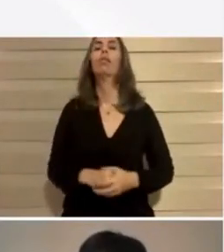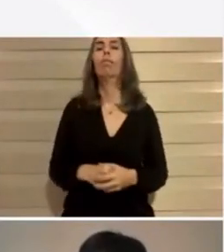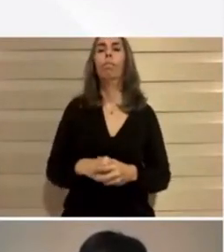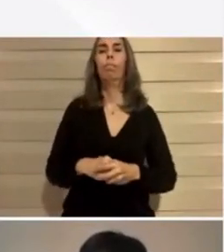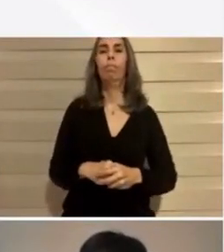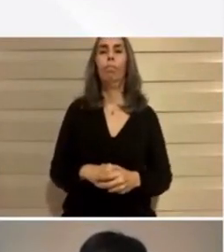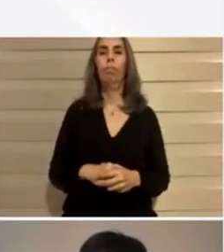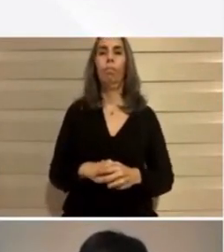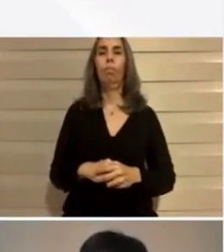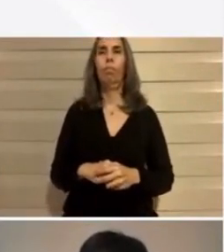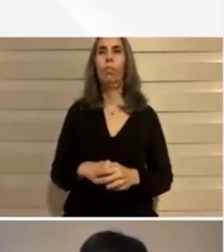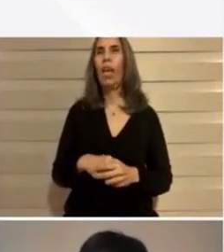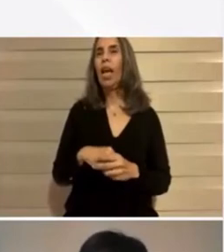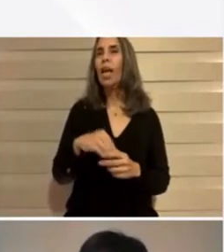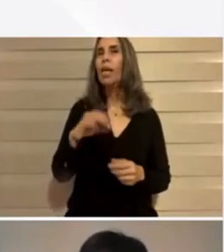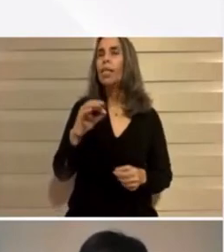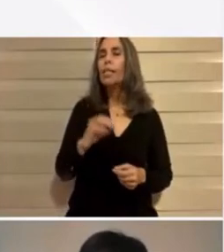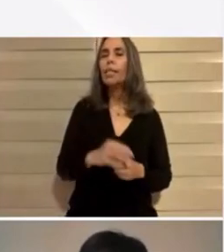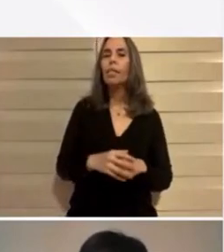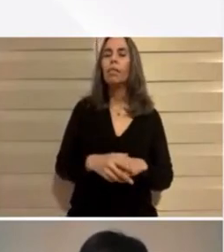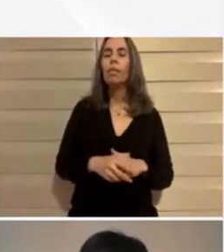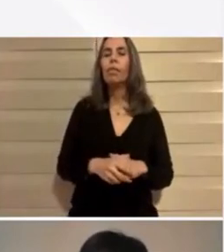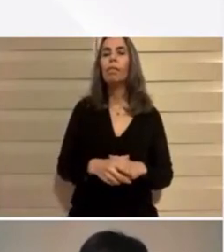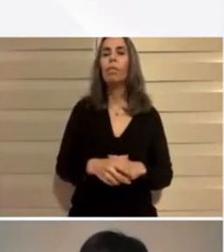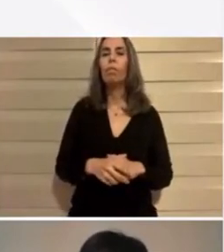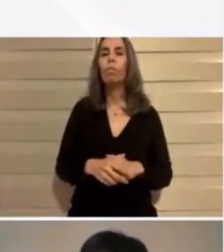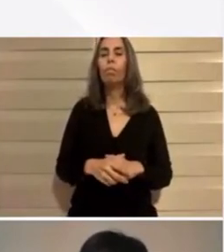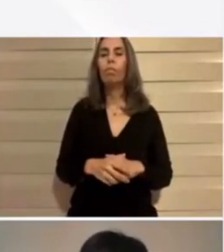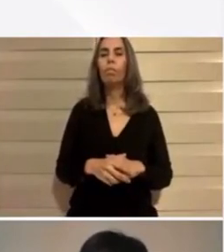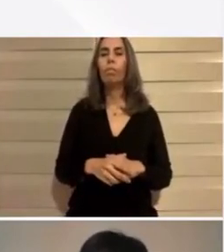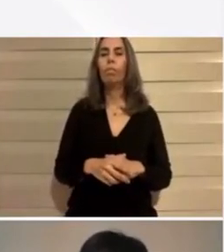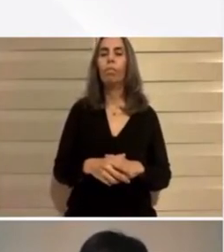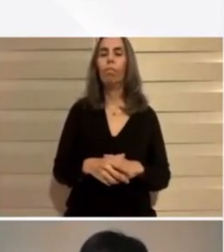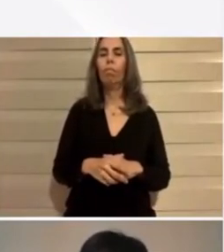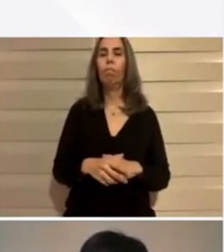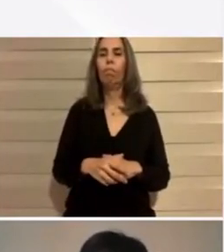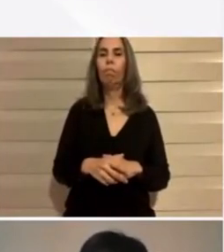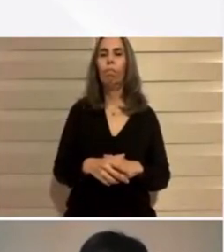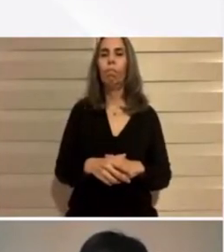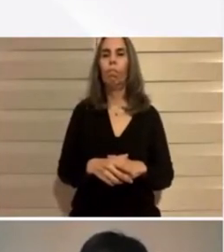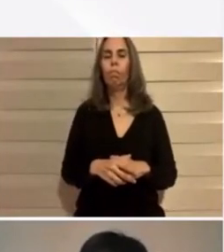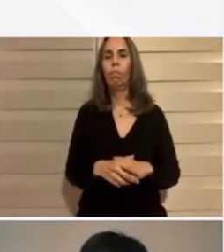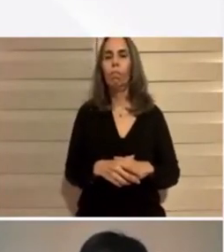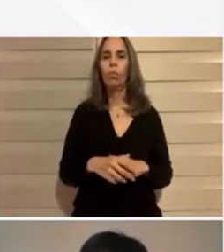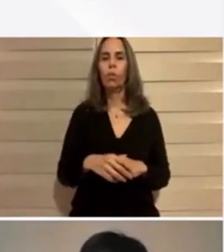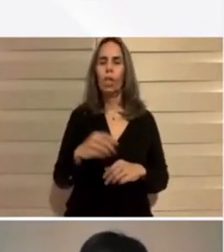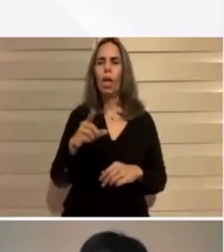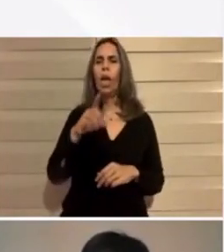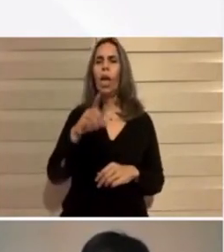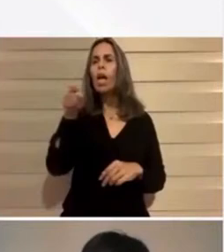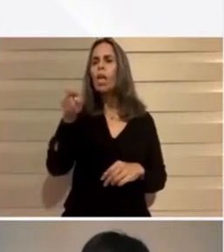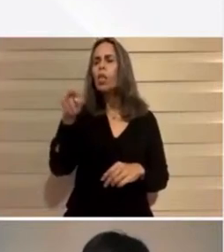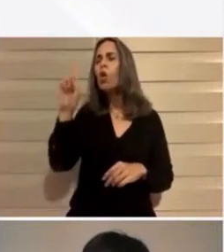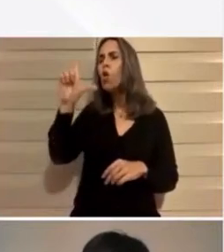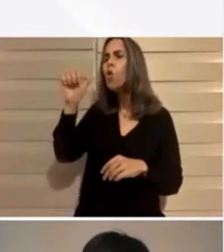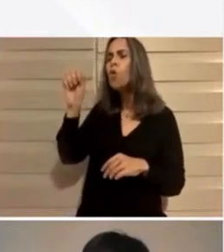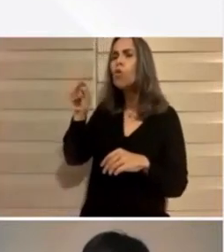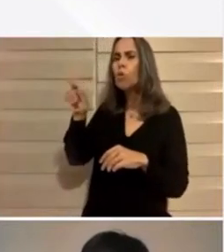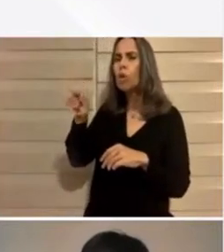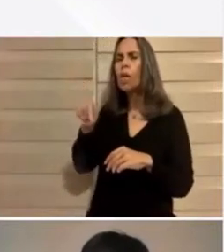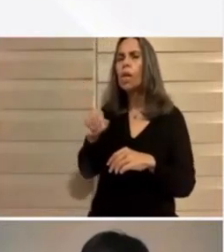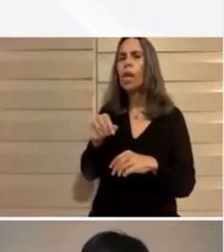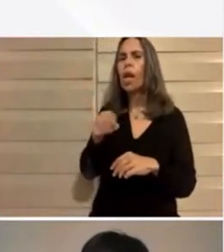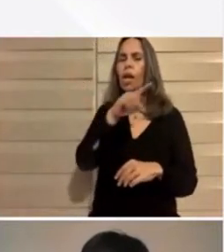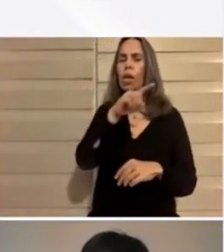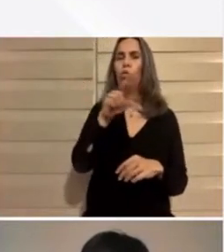creas que platico mucho, nunca se la cuento a nadie. En el caso de Lucina y de Lolita, pues son mis amigas